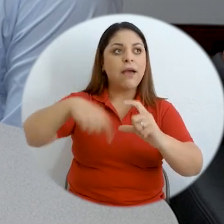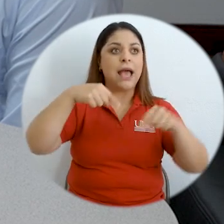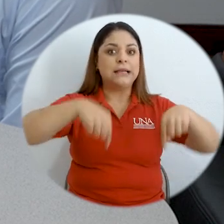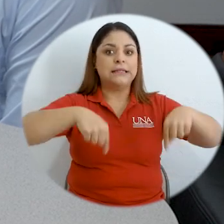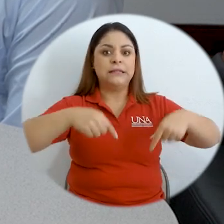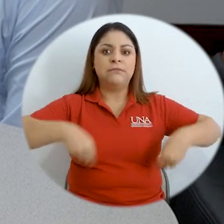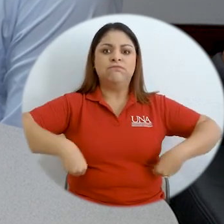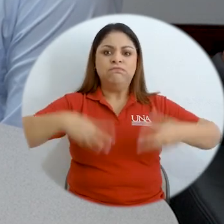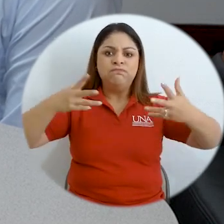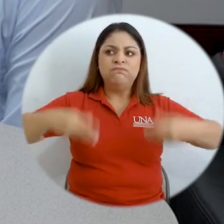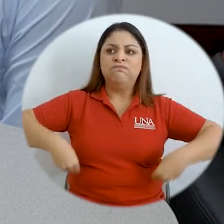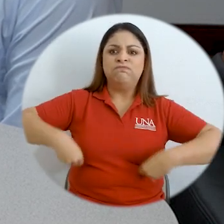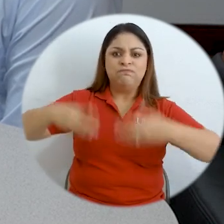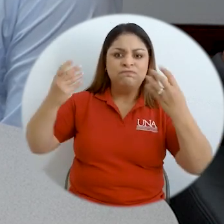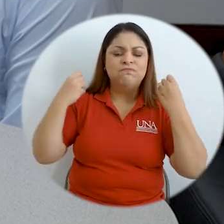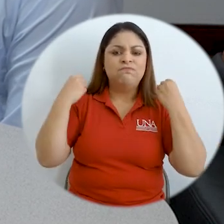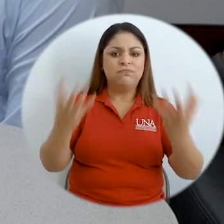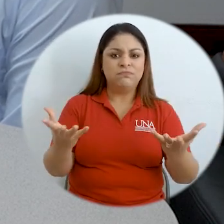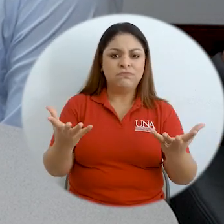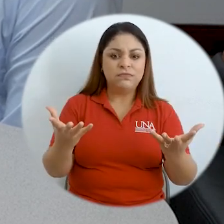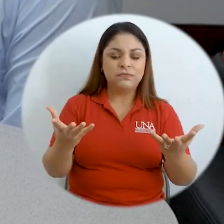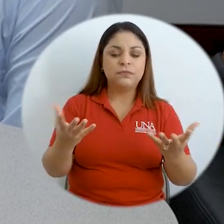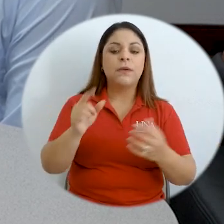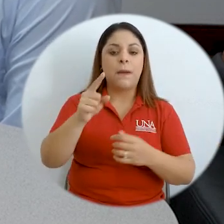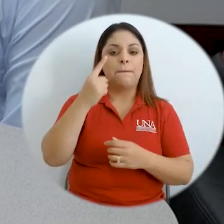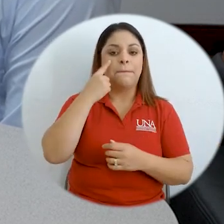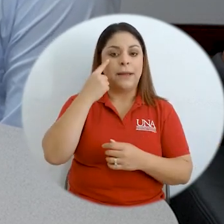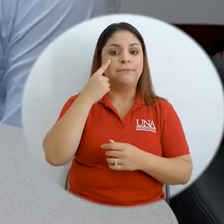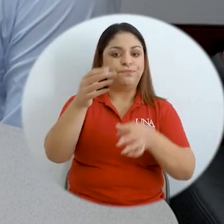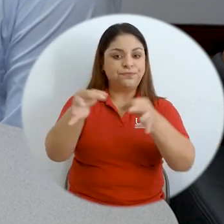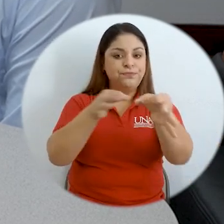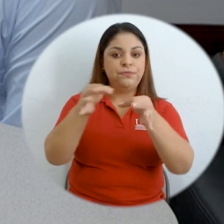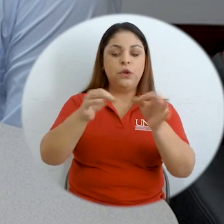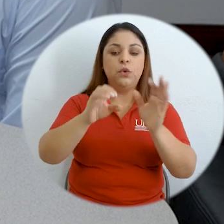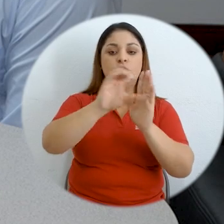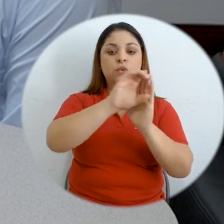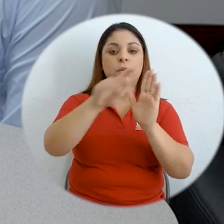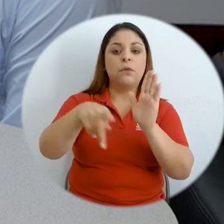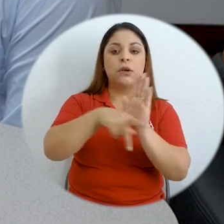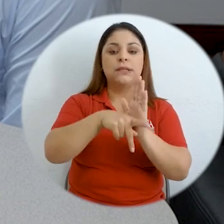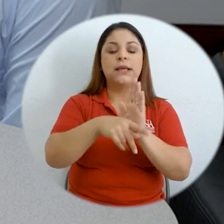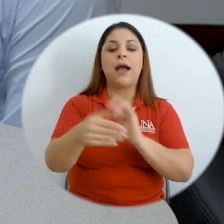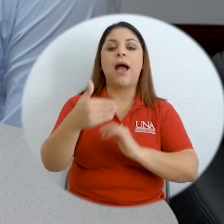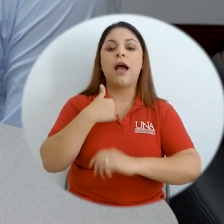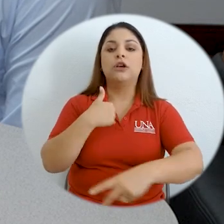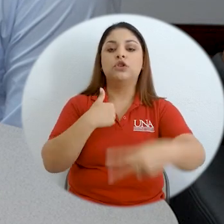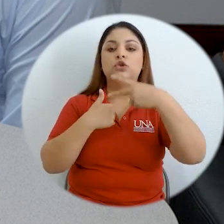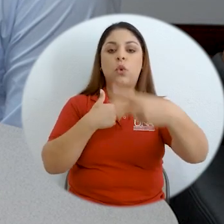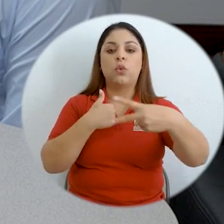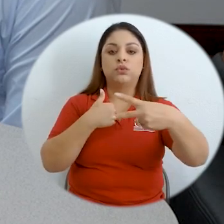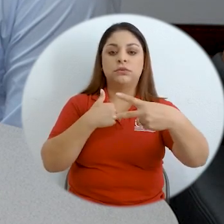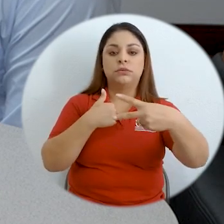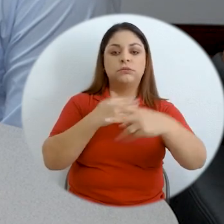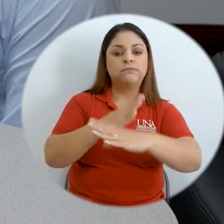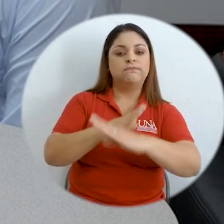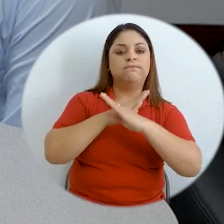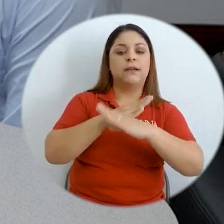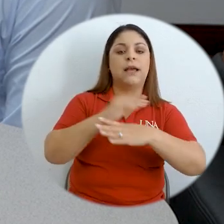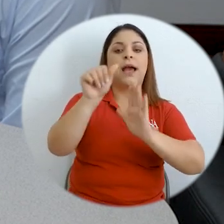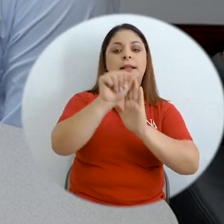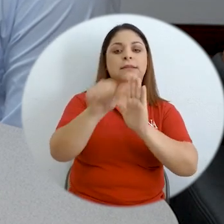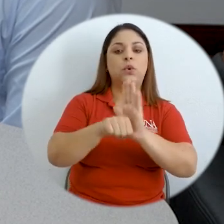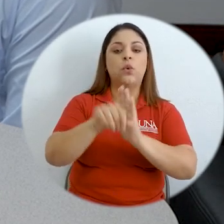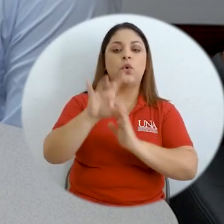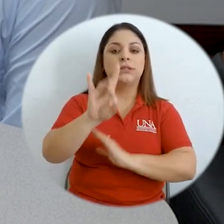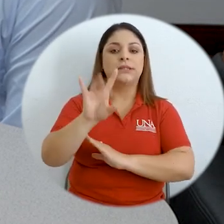detalle fundamental que hay que explicar. La Constitución Política establece dos salvaguardas fundamentales en el artículo